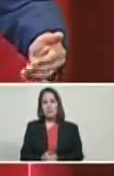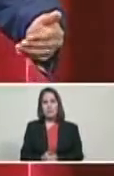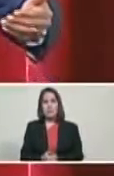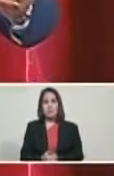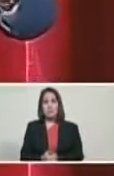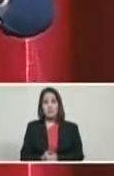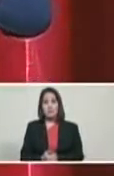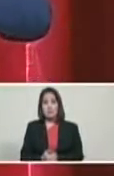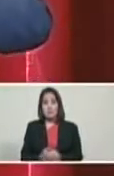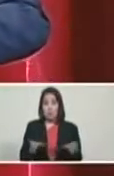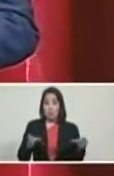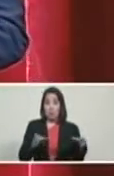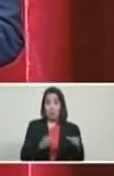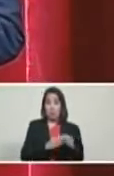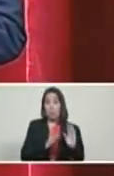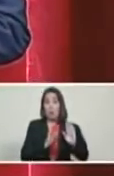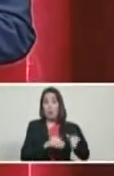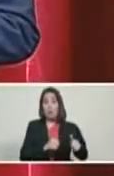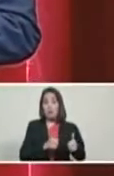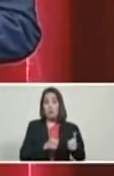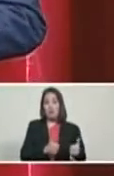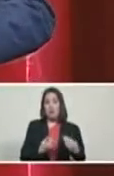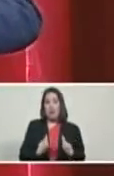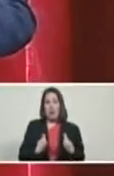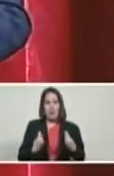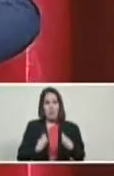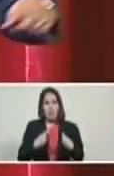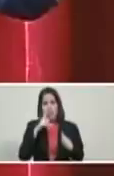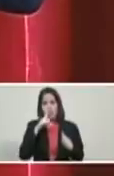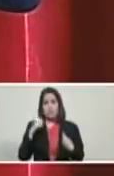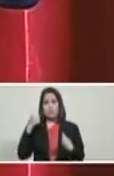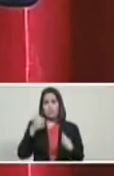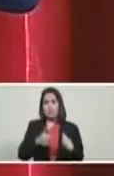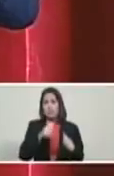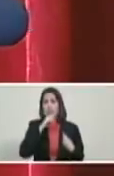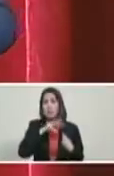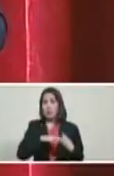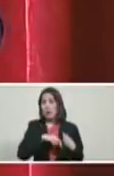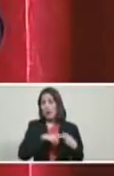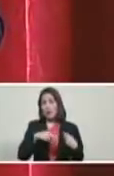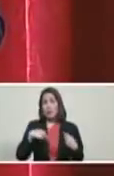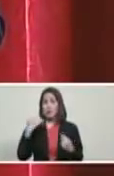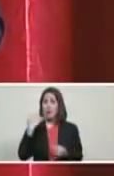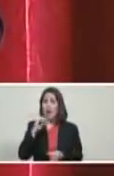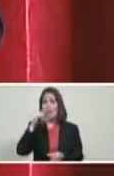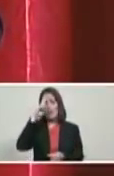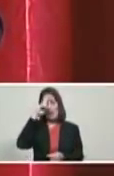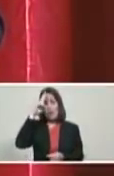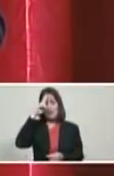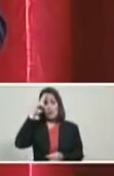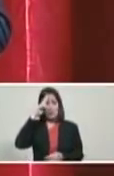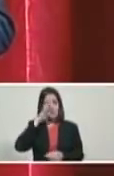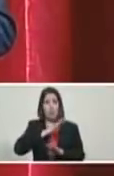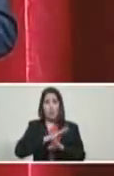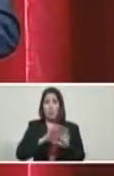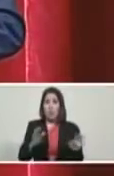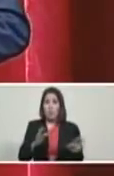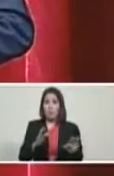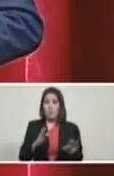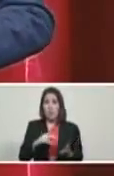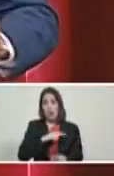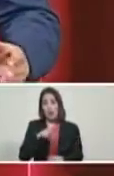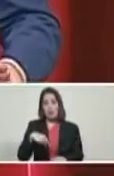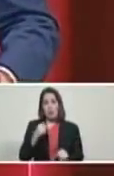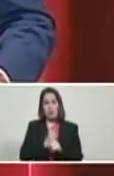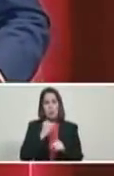Estamos del lado correcto de la vida. Nosotros tenemos la razón en nuestra causa, en nuestro proyecto